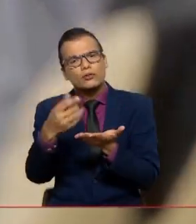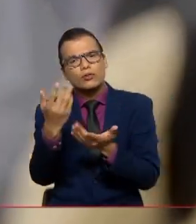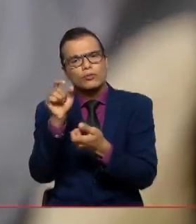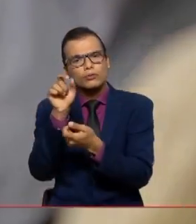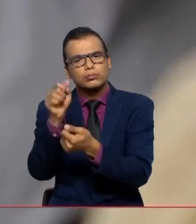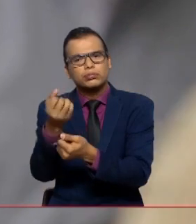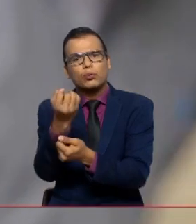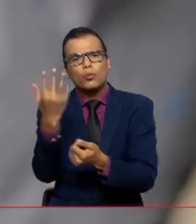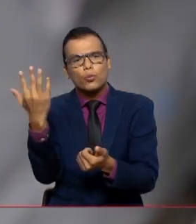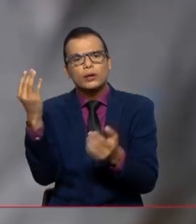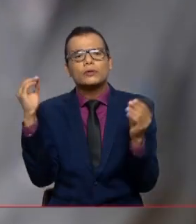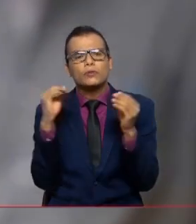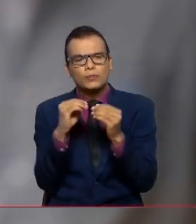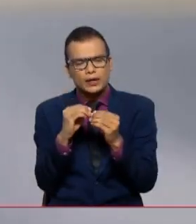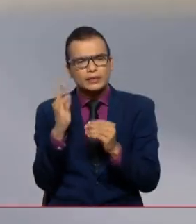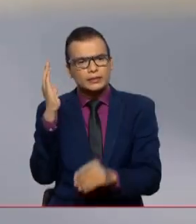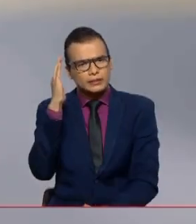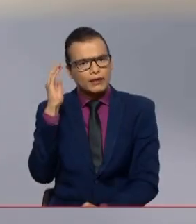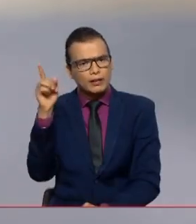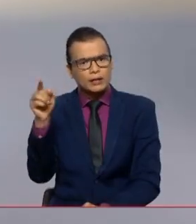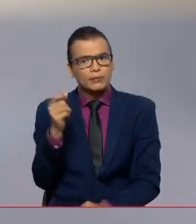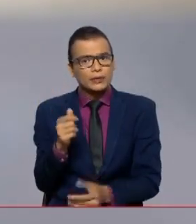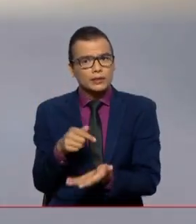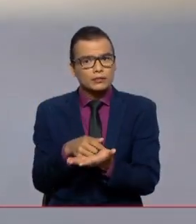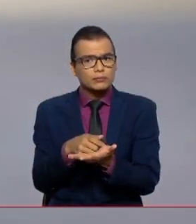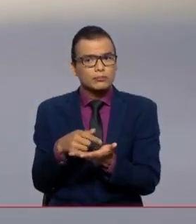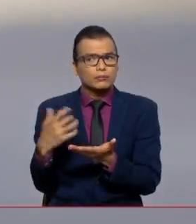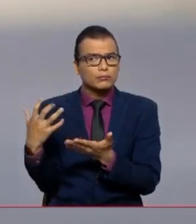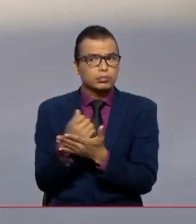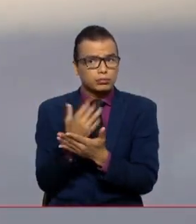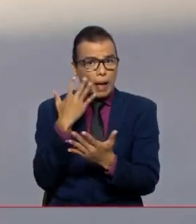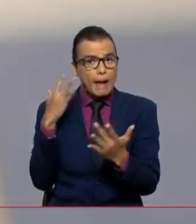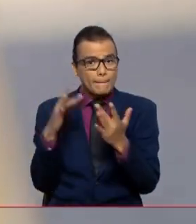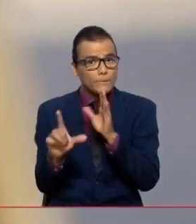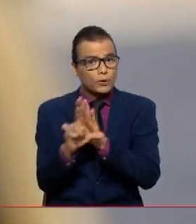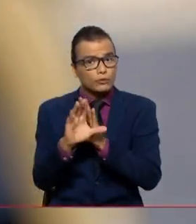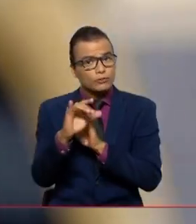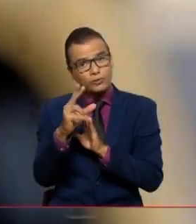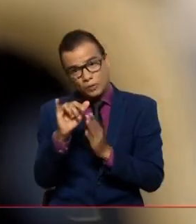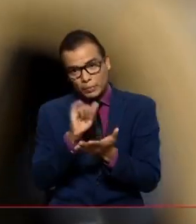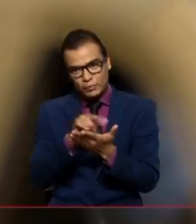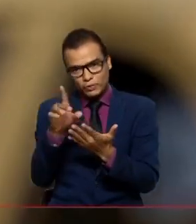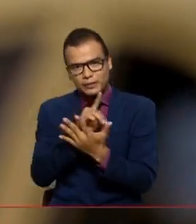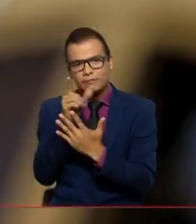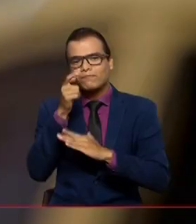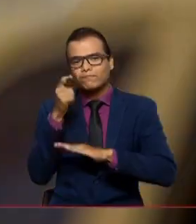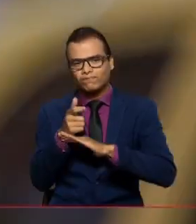invierte, y se verifica si estos recursos provienen o no de fuentes ilegales.